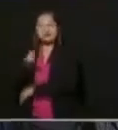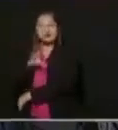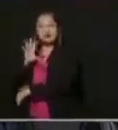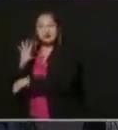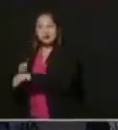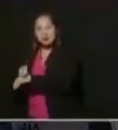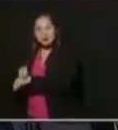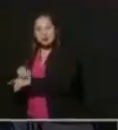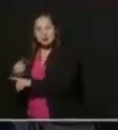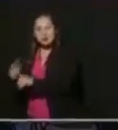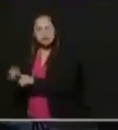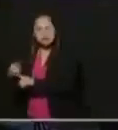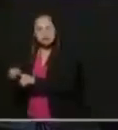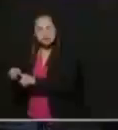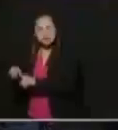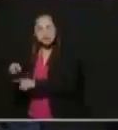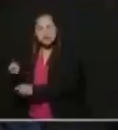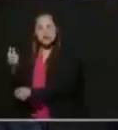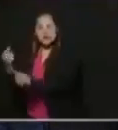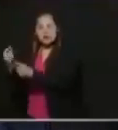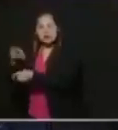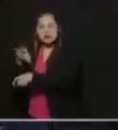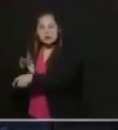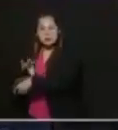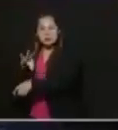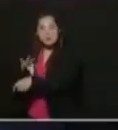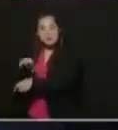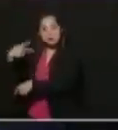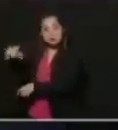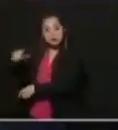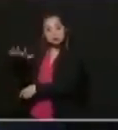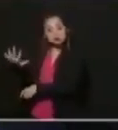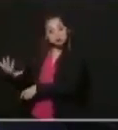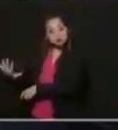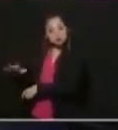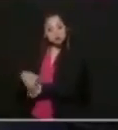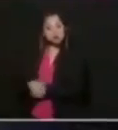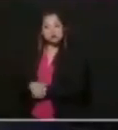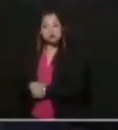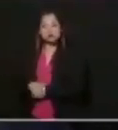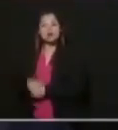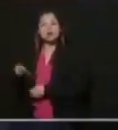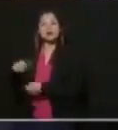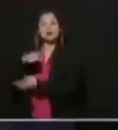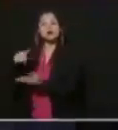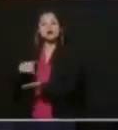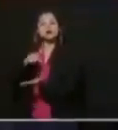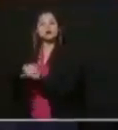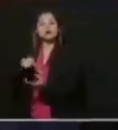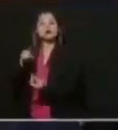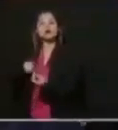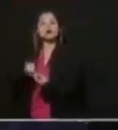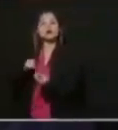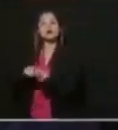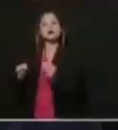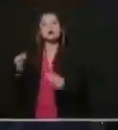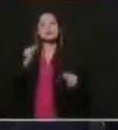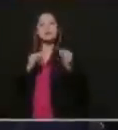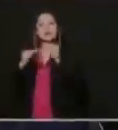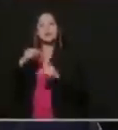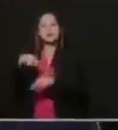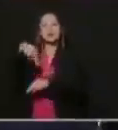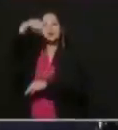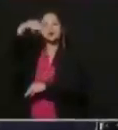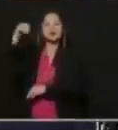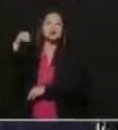y la orientación de los médicos tradicionales de ese lugar. Ajá. Que es un lugar que está ubicado en la sierra norte del estado de